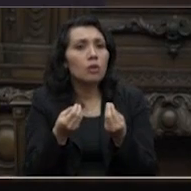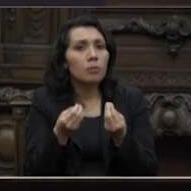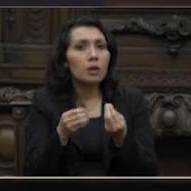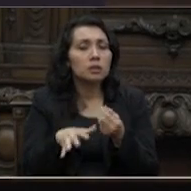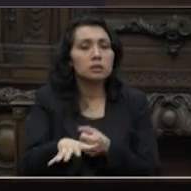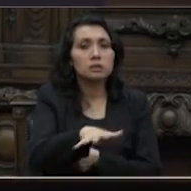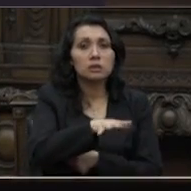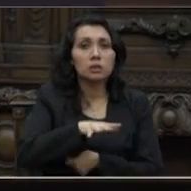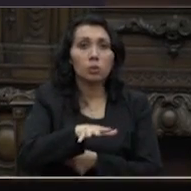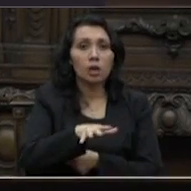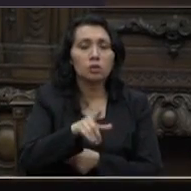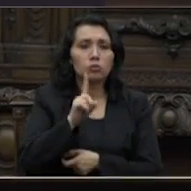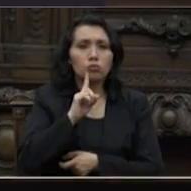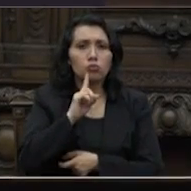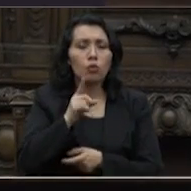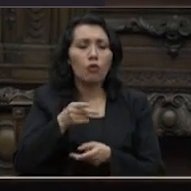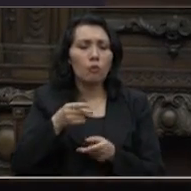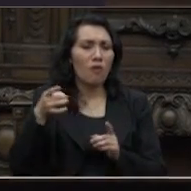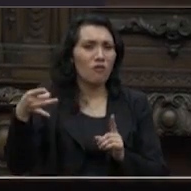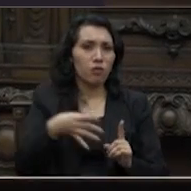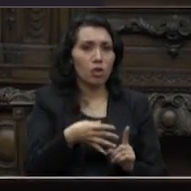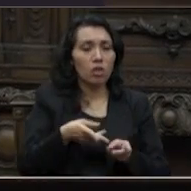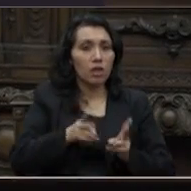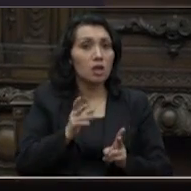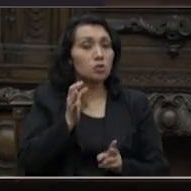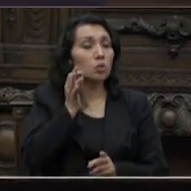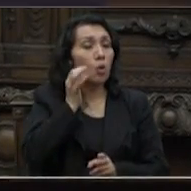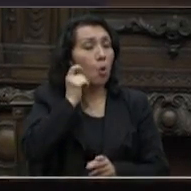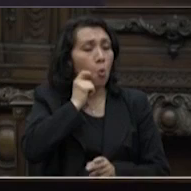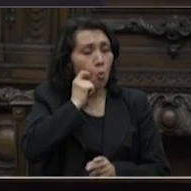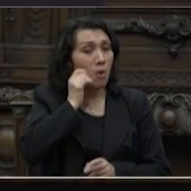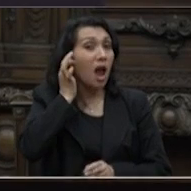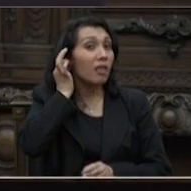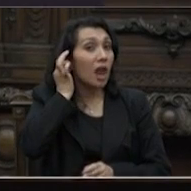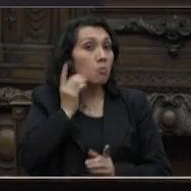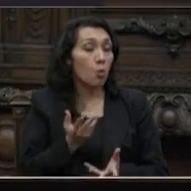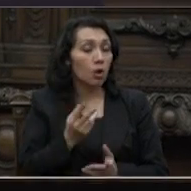las situaciones de violación a los derechos humanos de las mujeres.